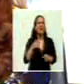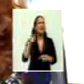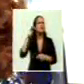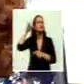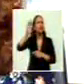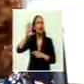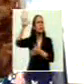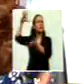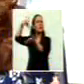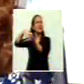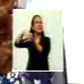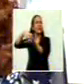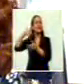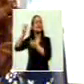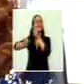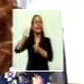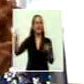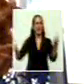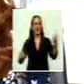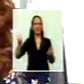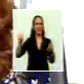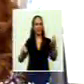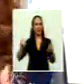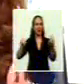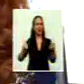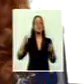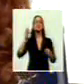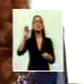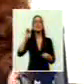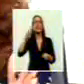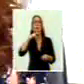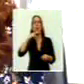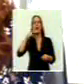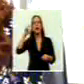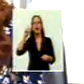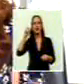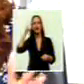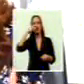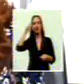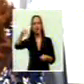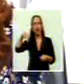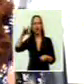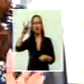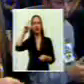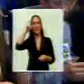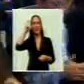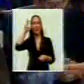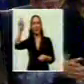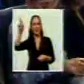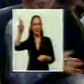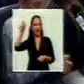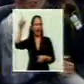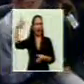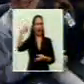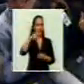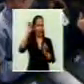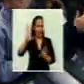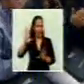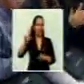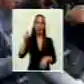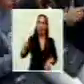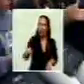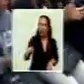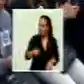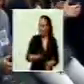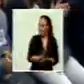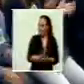tractores John Deere, que, como ustedes saben, es una de las más importantes del mundo. Orgullo argentino. Orgullo